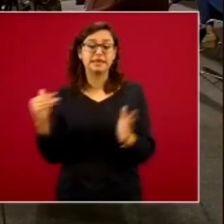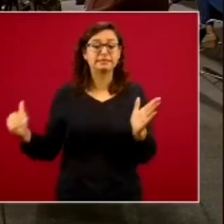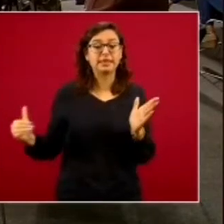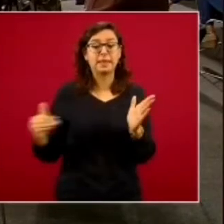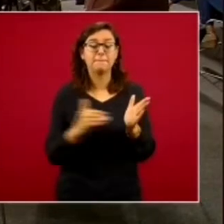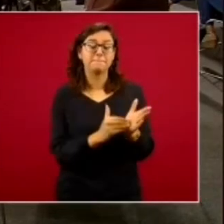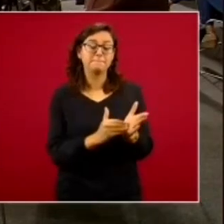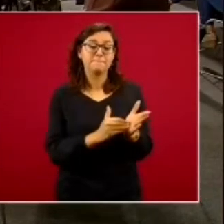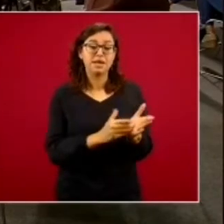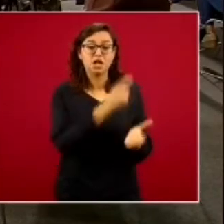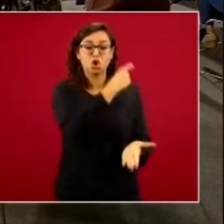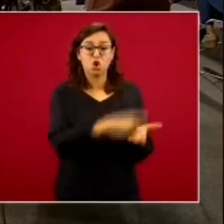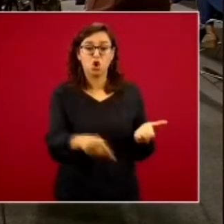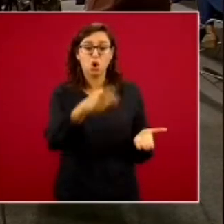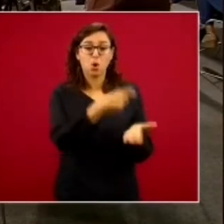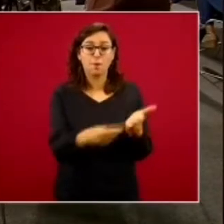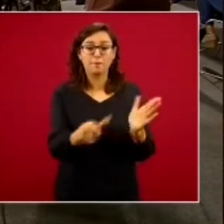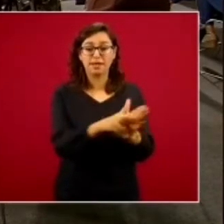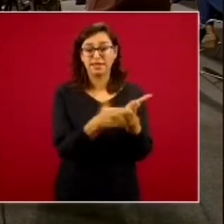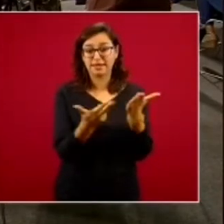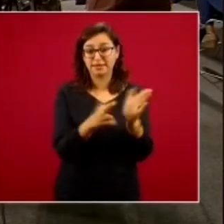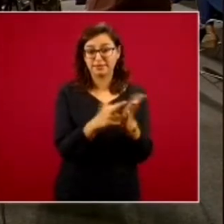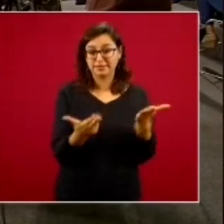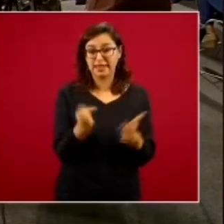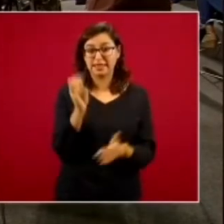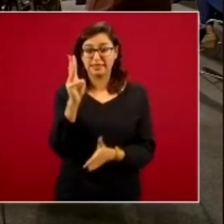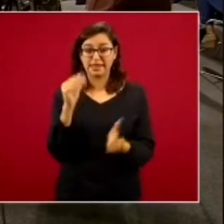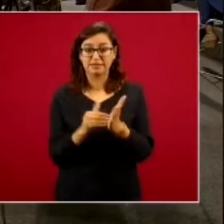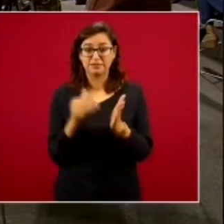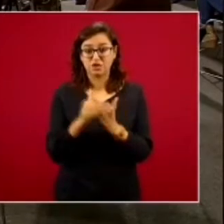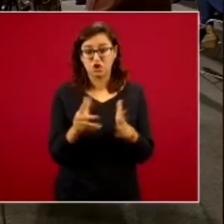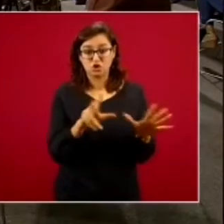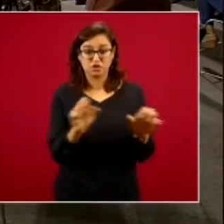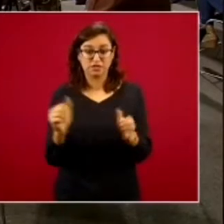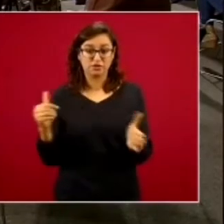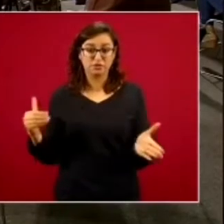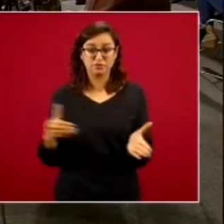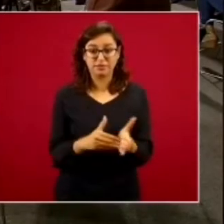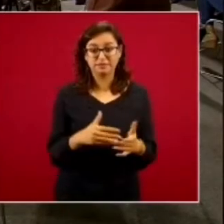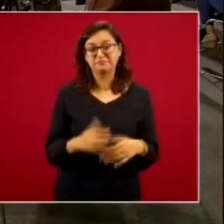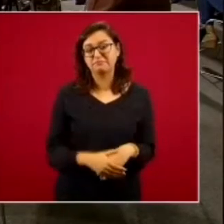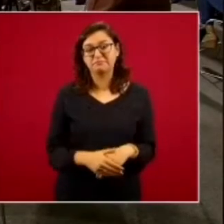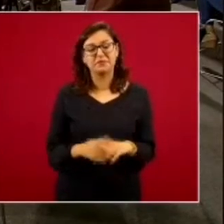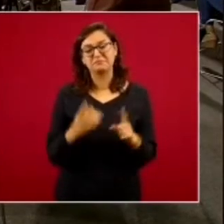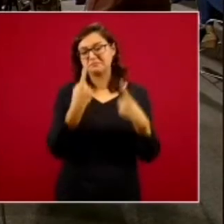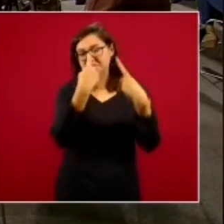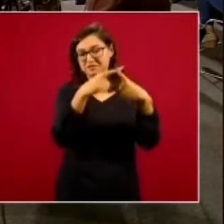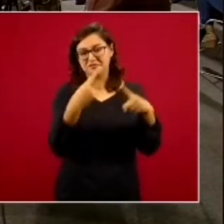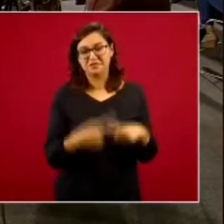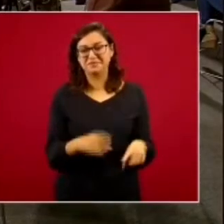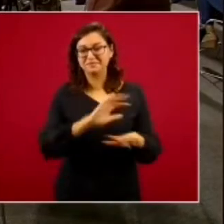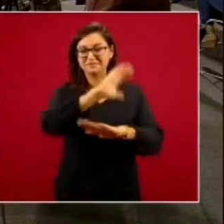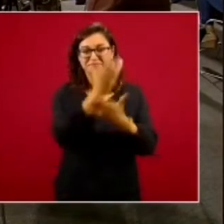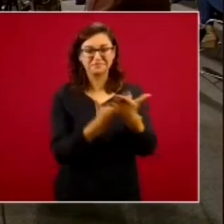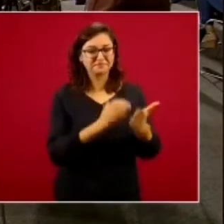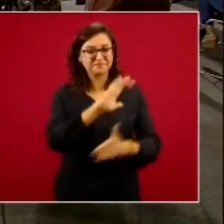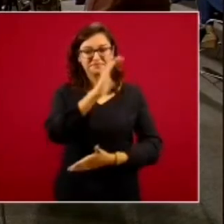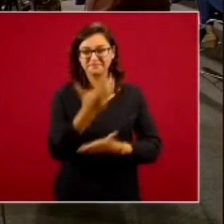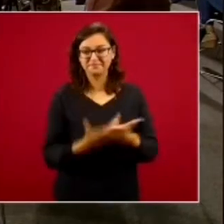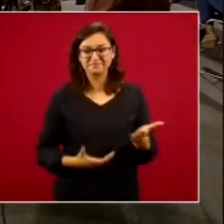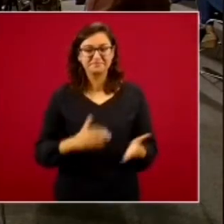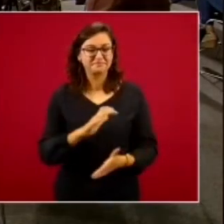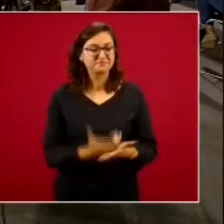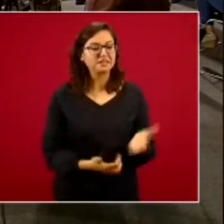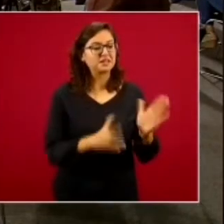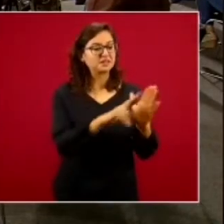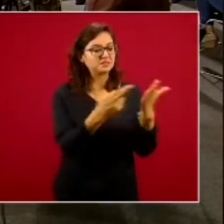suscripciones y suministro a la revista Nexos por 3,800,000. Y así hay varios contratos de cada edición de la